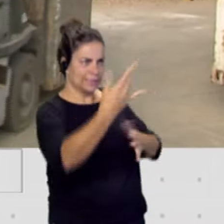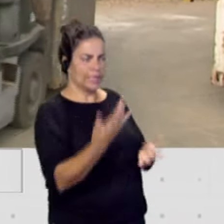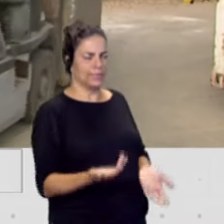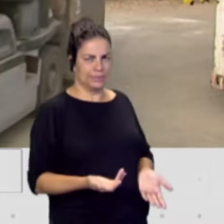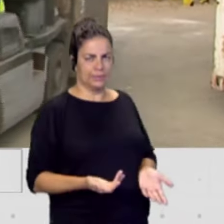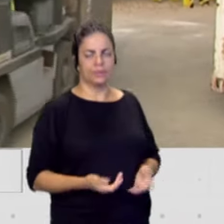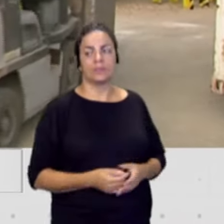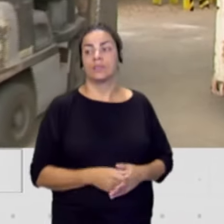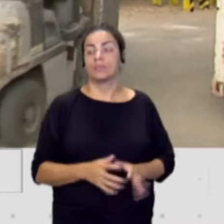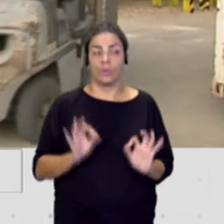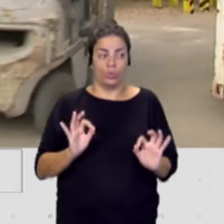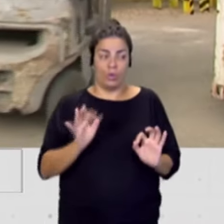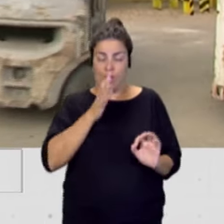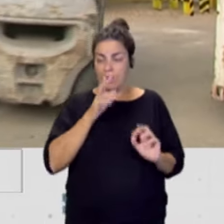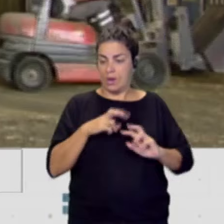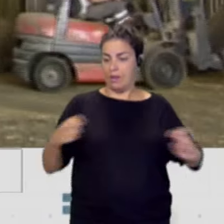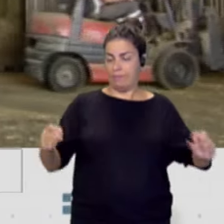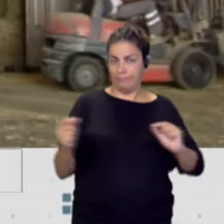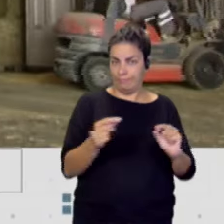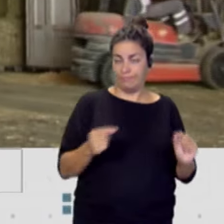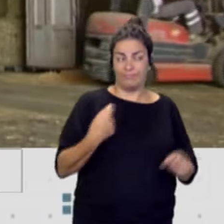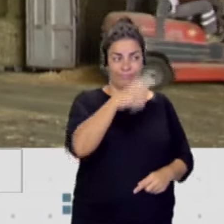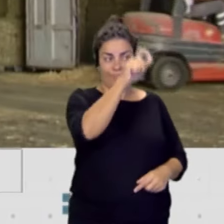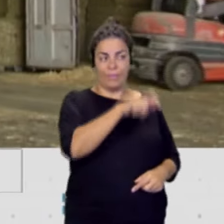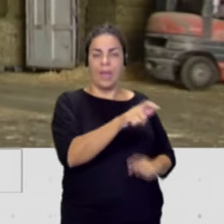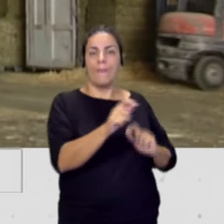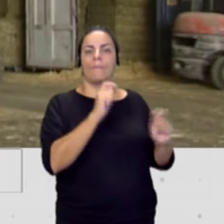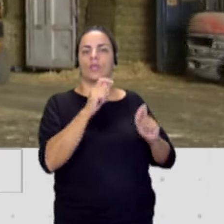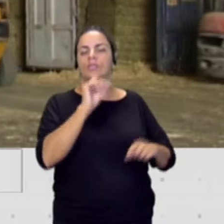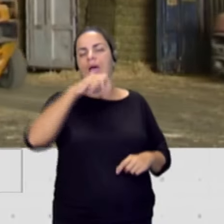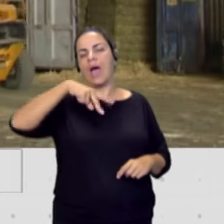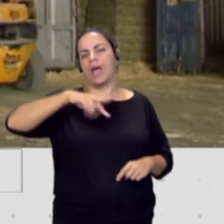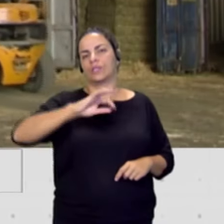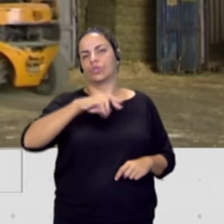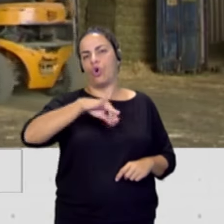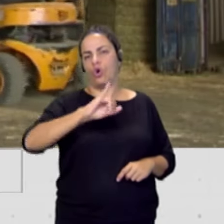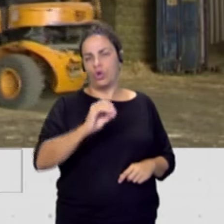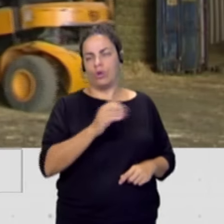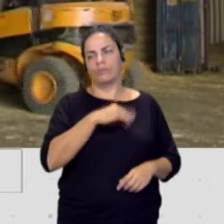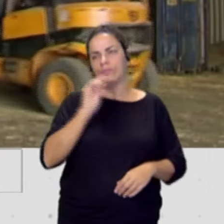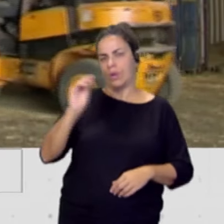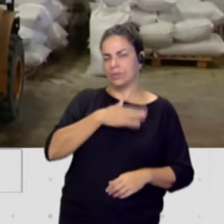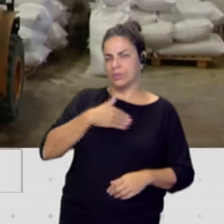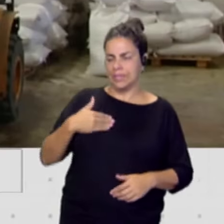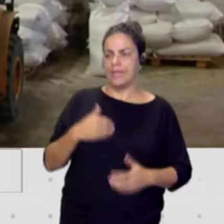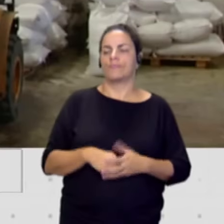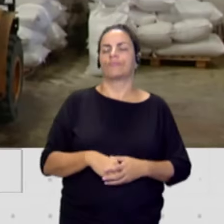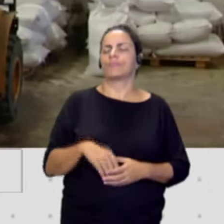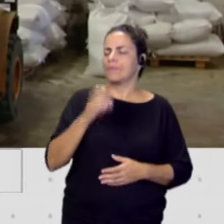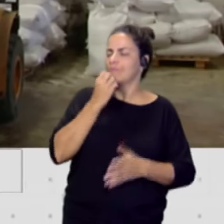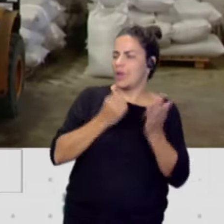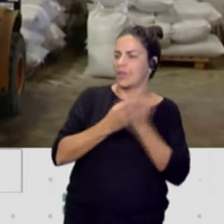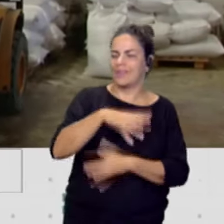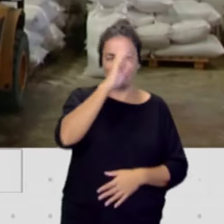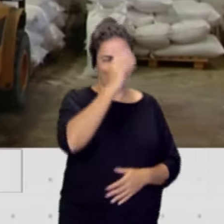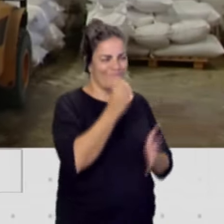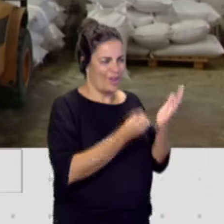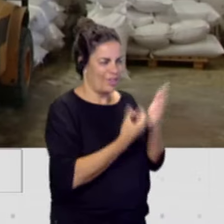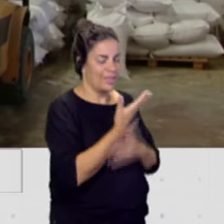estamos aquí ahora mismo en la mesa de análisis y está conmigo el periodista Antonio Salazar, que le quiere hacer una pregunta. Sí, buenos días, señora Cosano. Claro. Dada